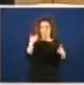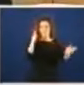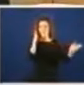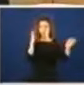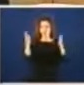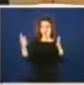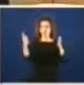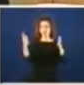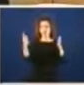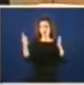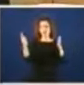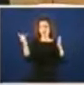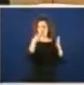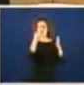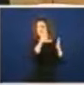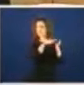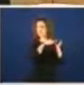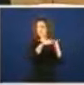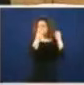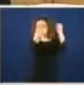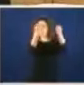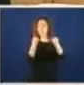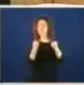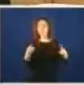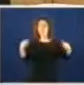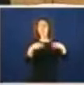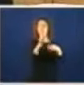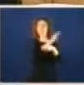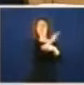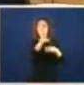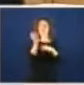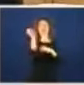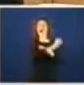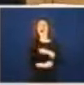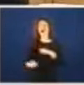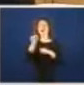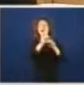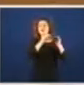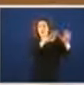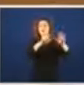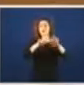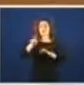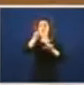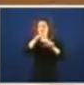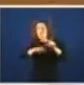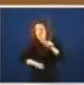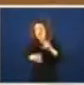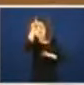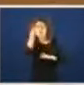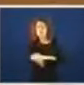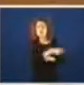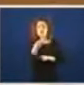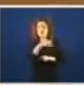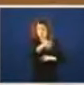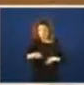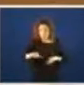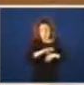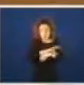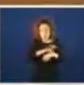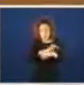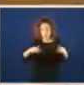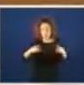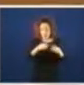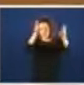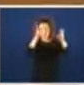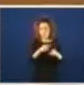Vostede non ocupou altos cargos En gobernos do Partido Popular Desde o ano 91 Non era vostede Conselleiro de Política Territorial